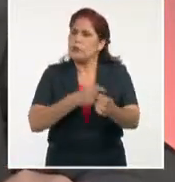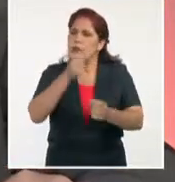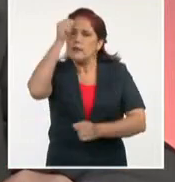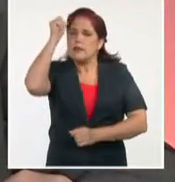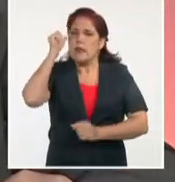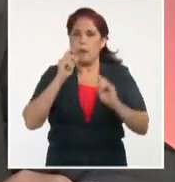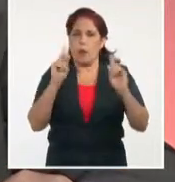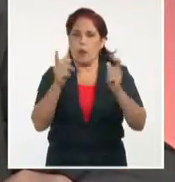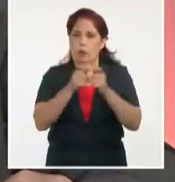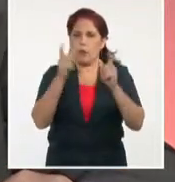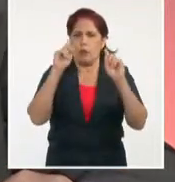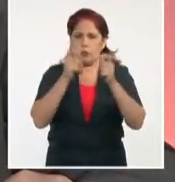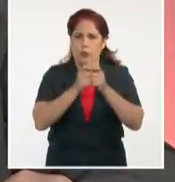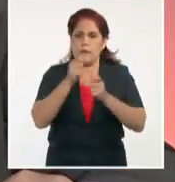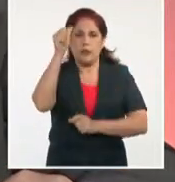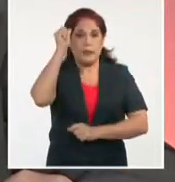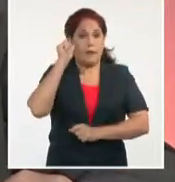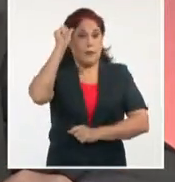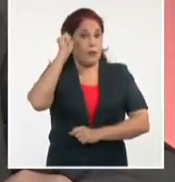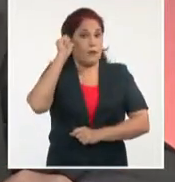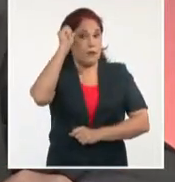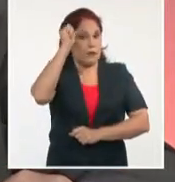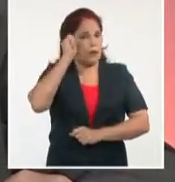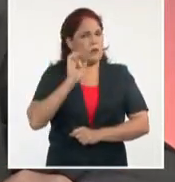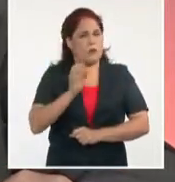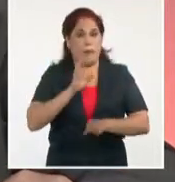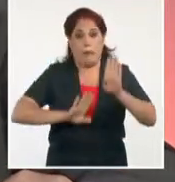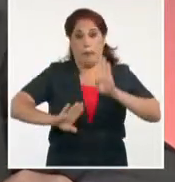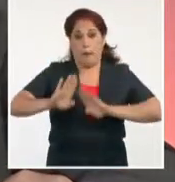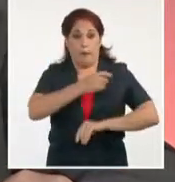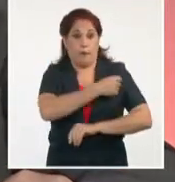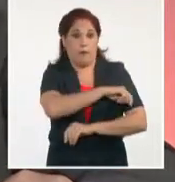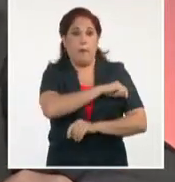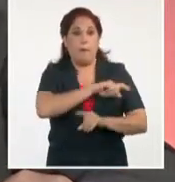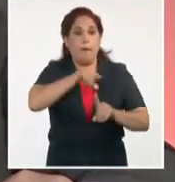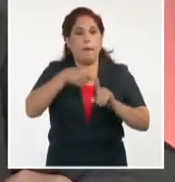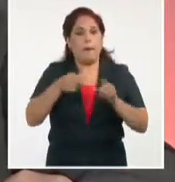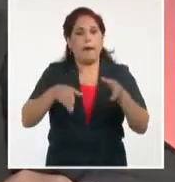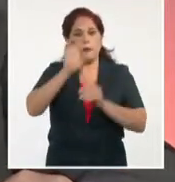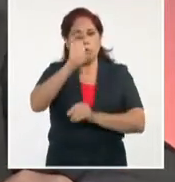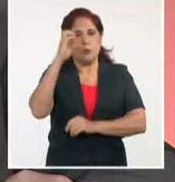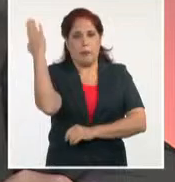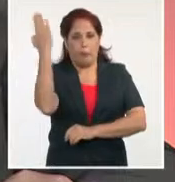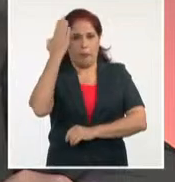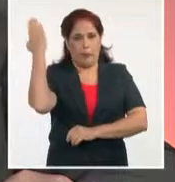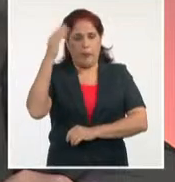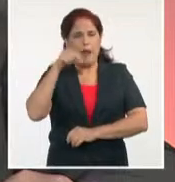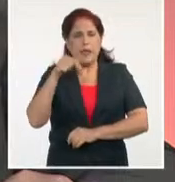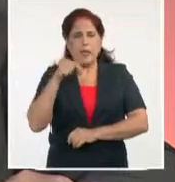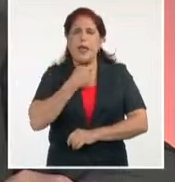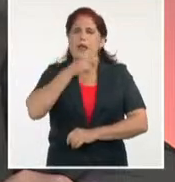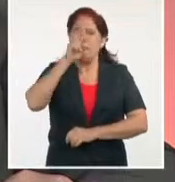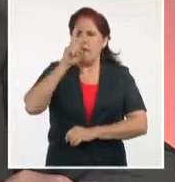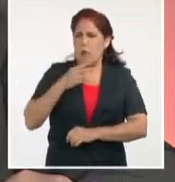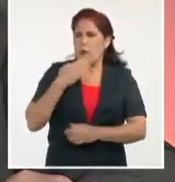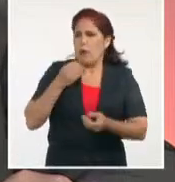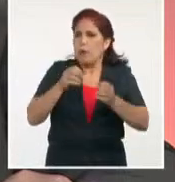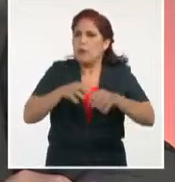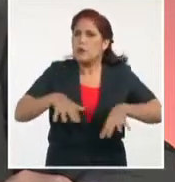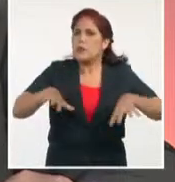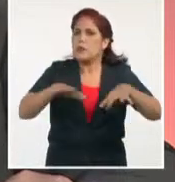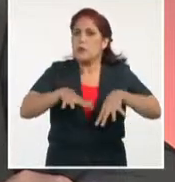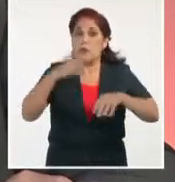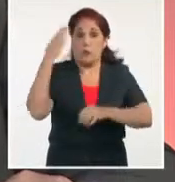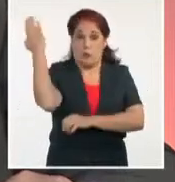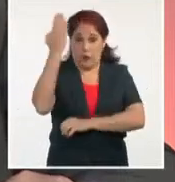reunión con el Instituto de Meteorología, la Defensa Civil, donde evaluamos la situación meteorológica,